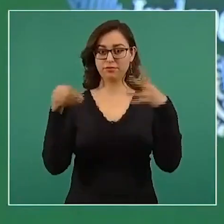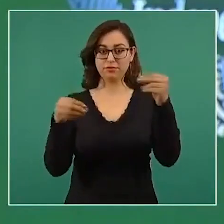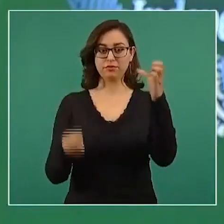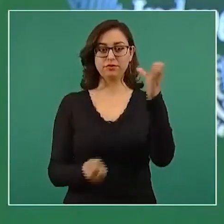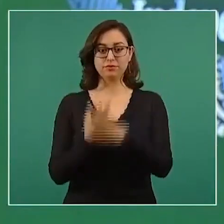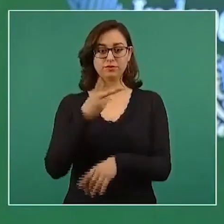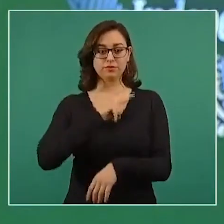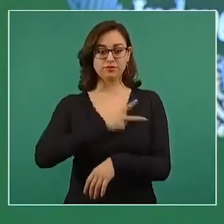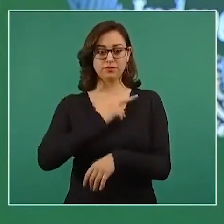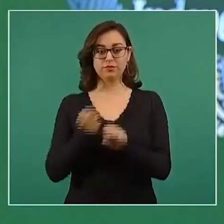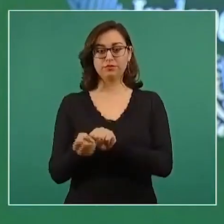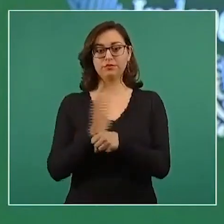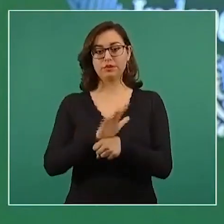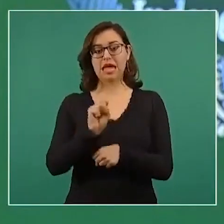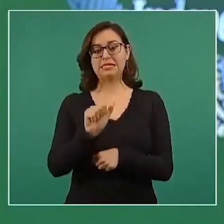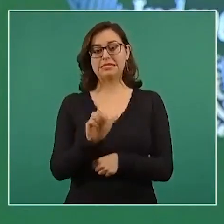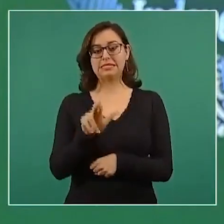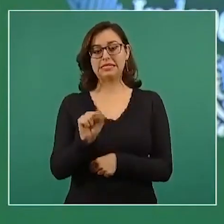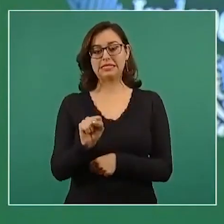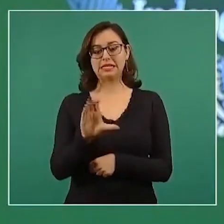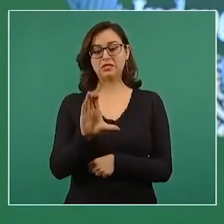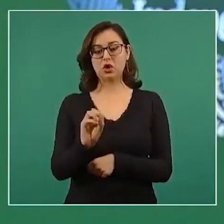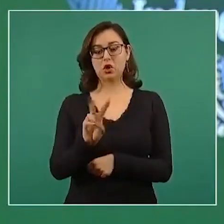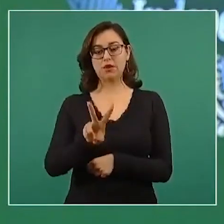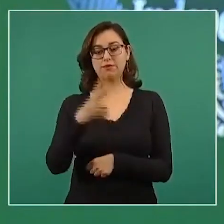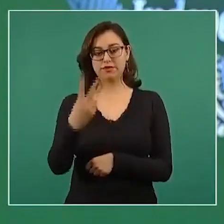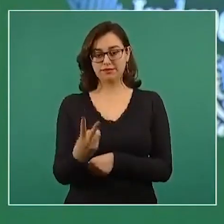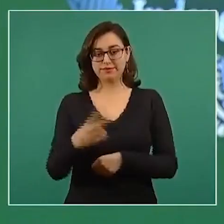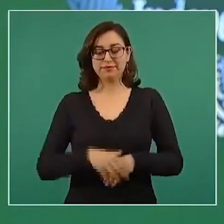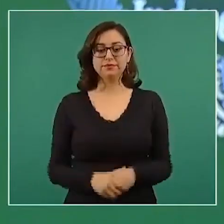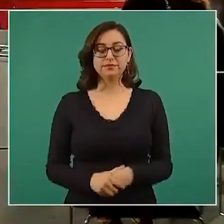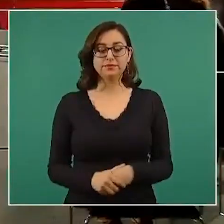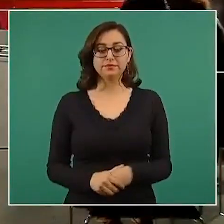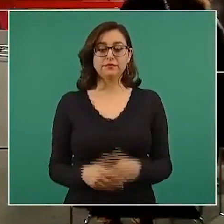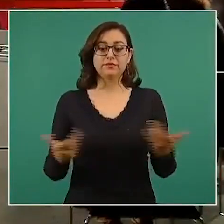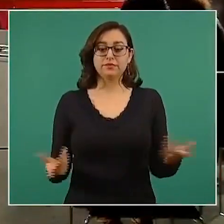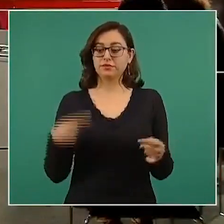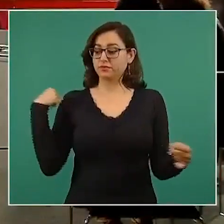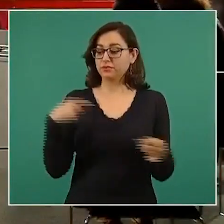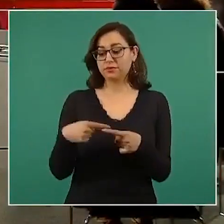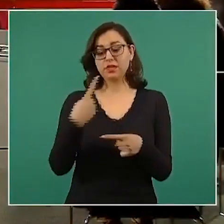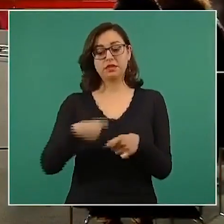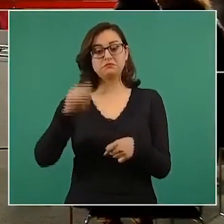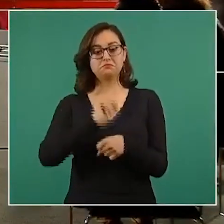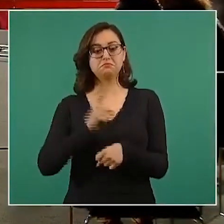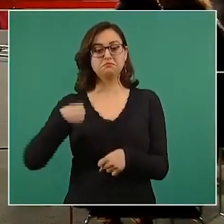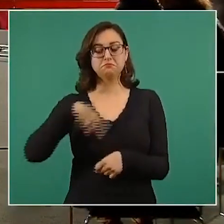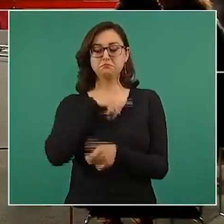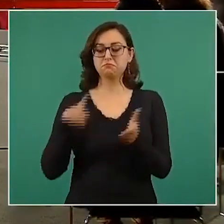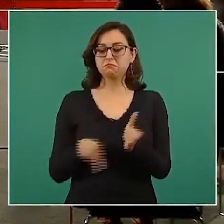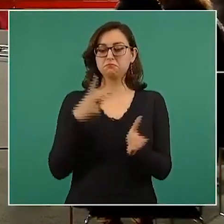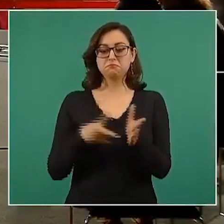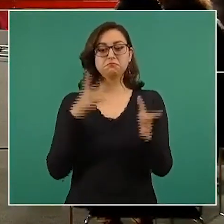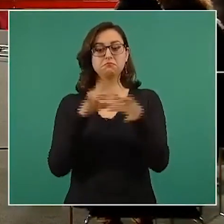coronavirus SARS-CoV-2. Como hemos comentado en los últimos pocos días, los días de esta semana, estamos cerrando